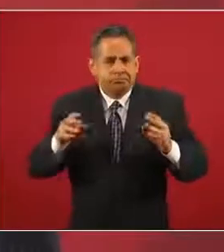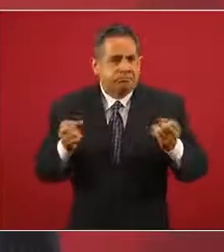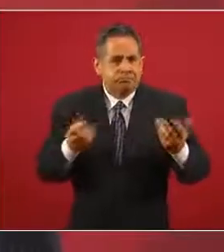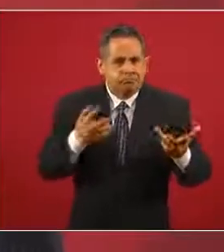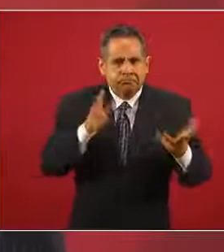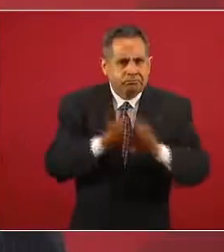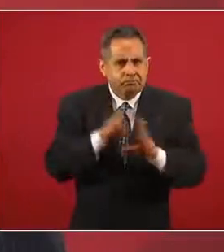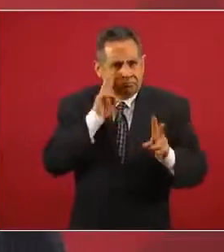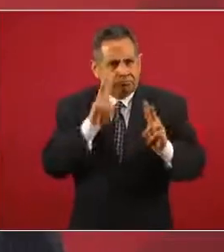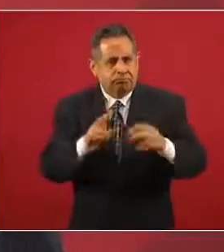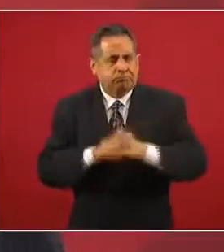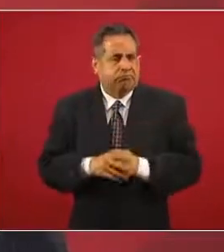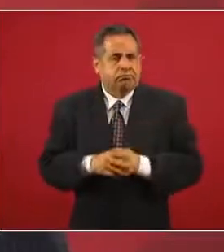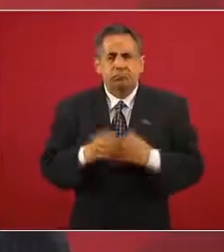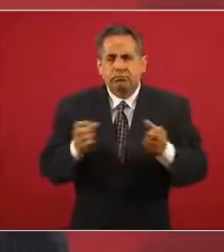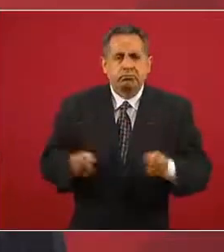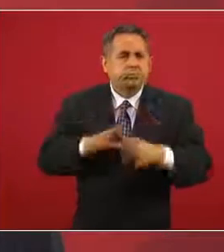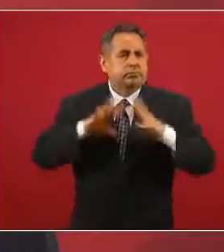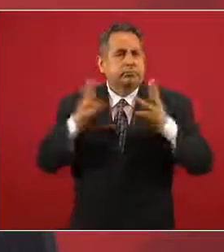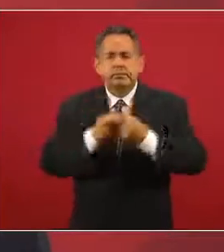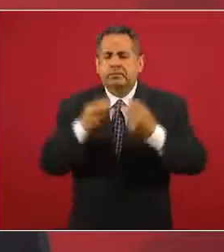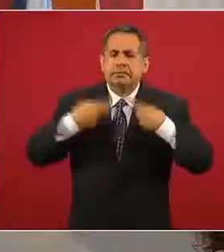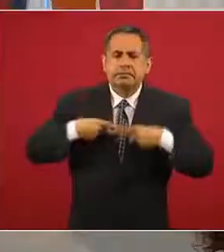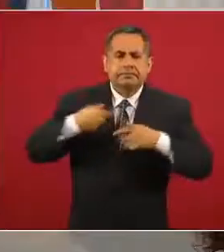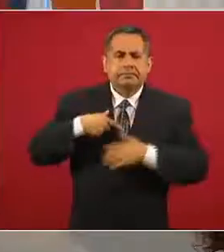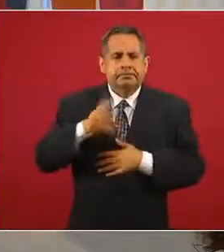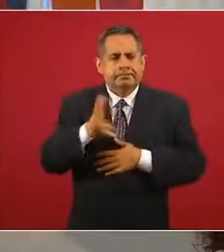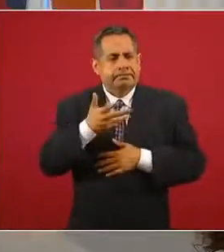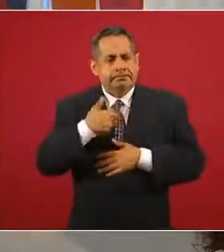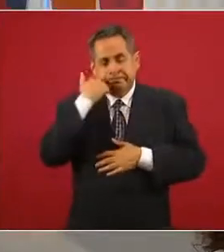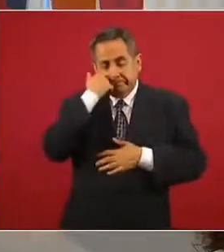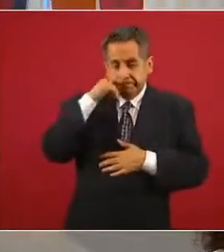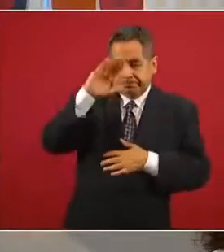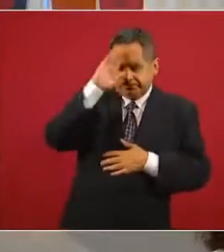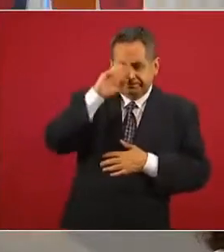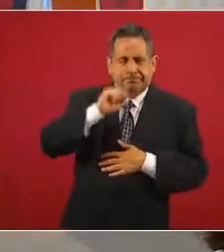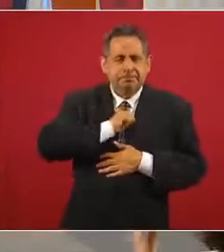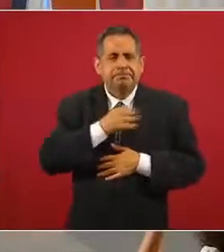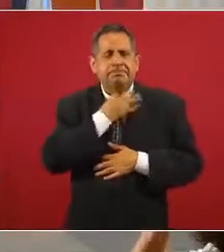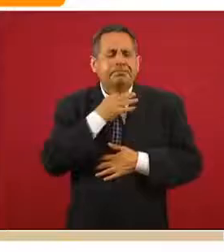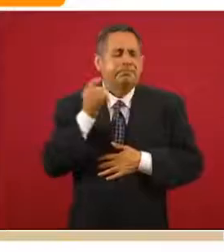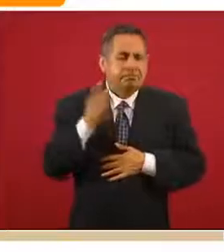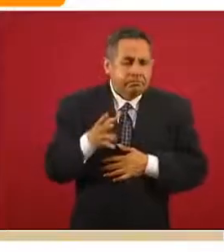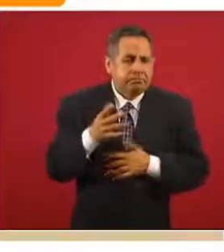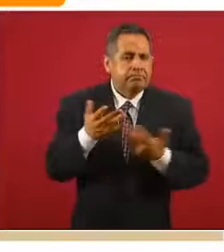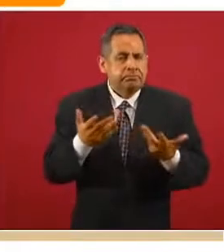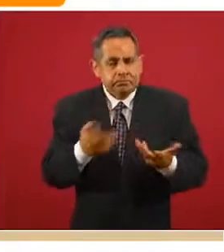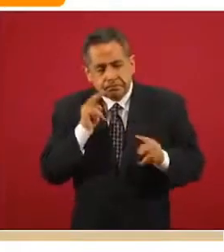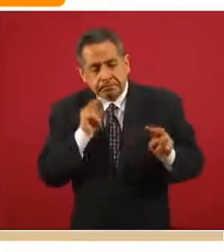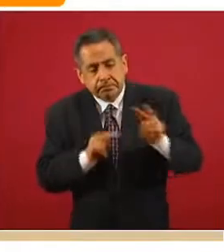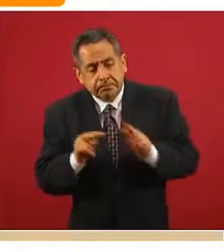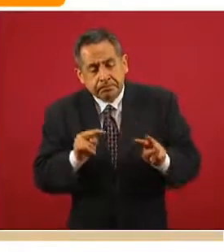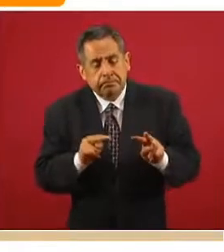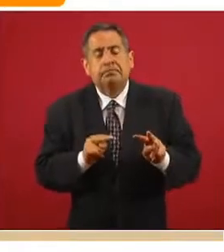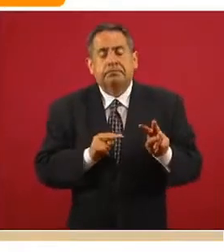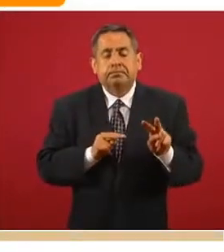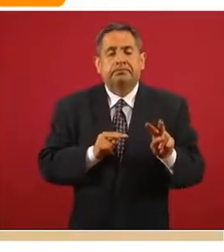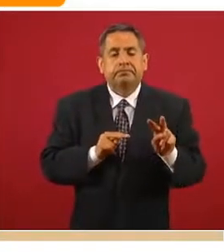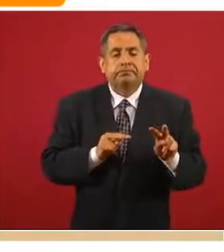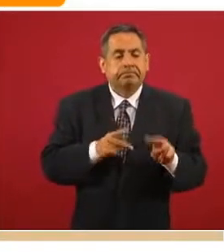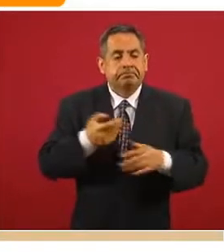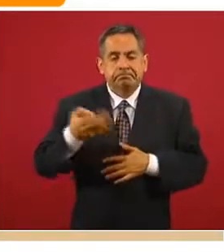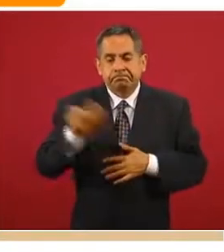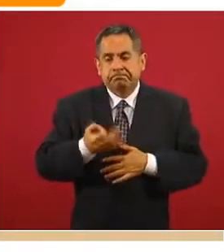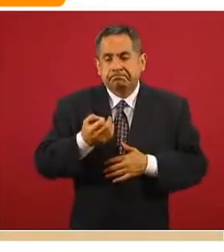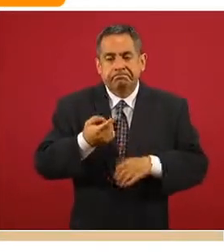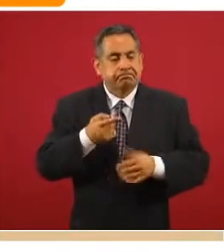diapositiva concretamente el número de casos, personas que han tenido fiebre, tos, dolor de garganta, etcétera, y que se han